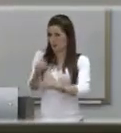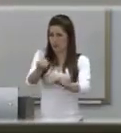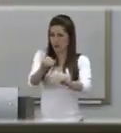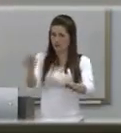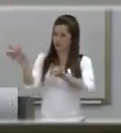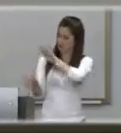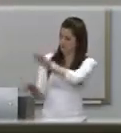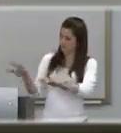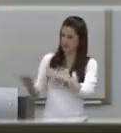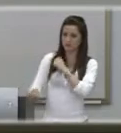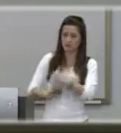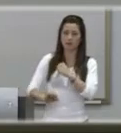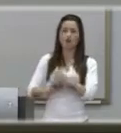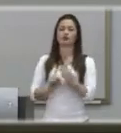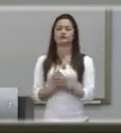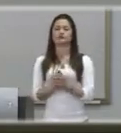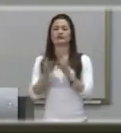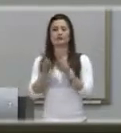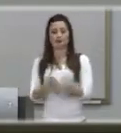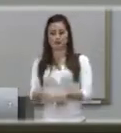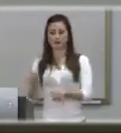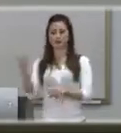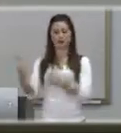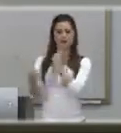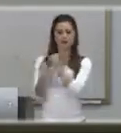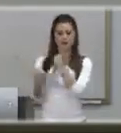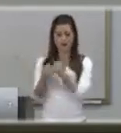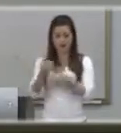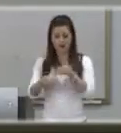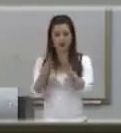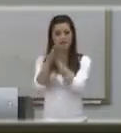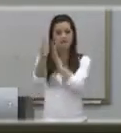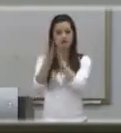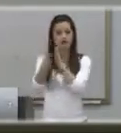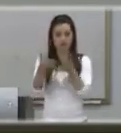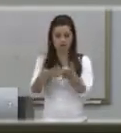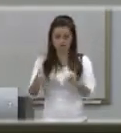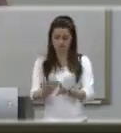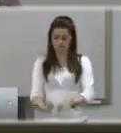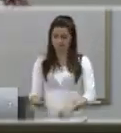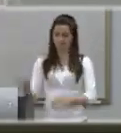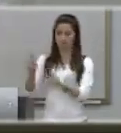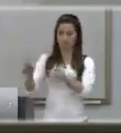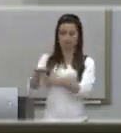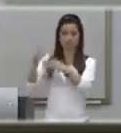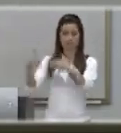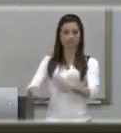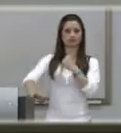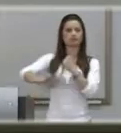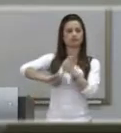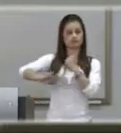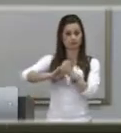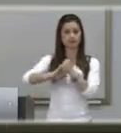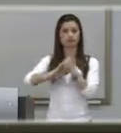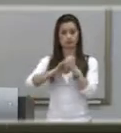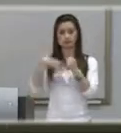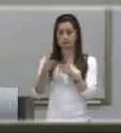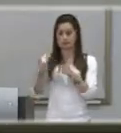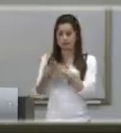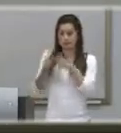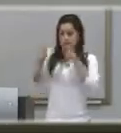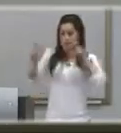formación, como en la preparación del informe sombra antecedado. Entonces, esto ha sido un esfuerzo de mucha gente, que